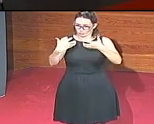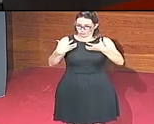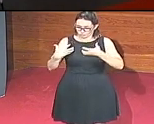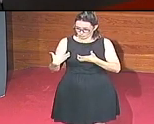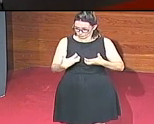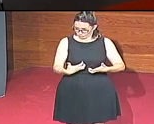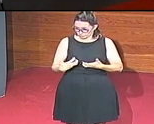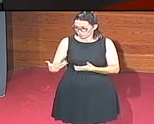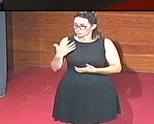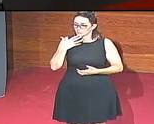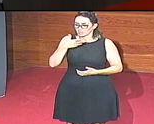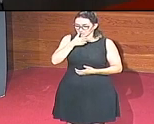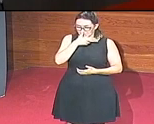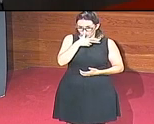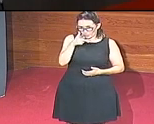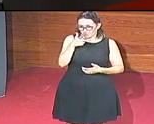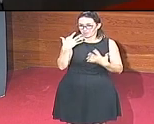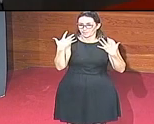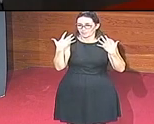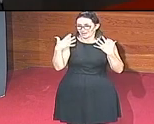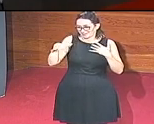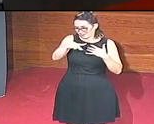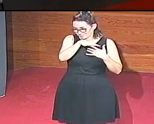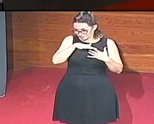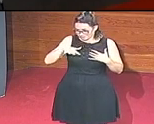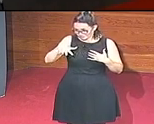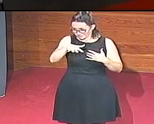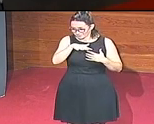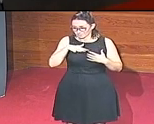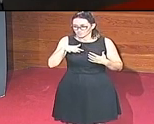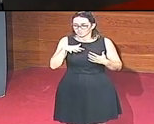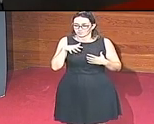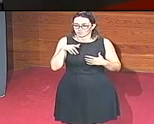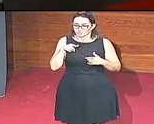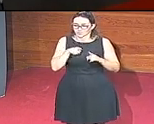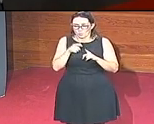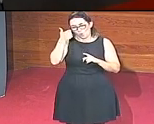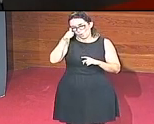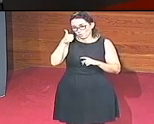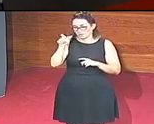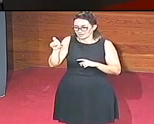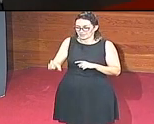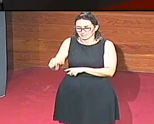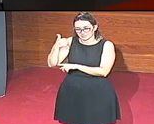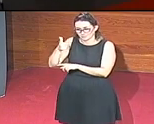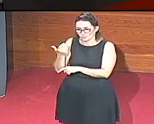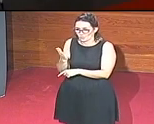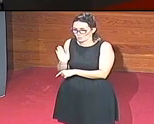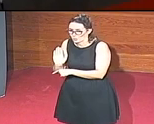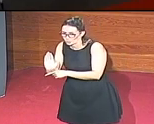santurce sale el parque de sant dulce donde se donde se hace la proposición el hombre esté a un chaval